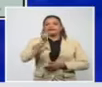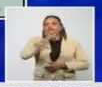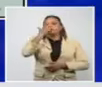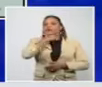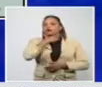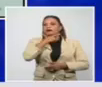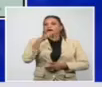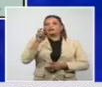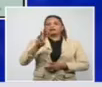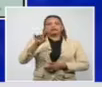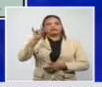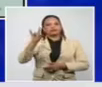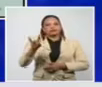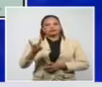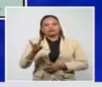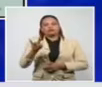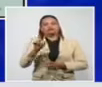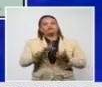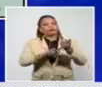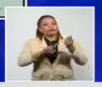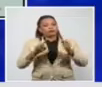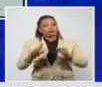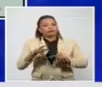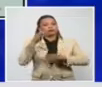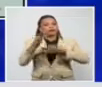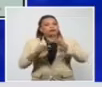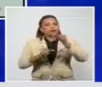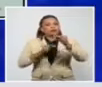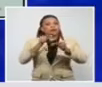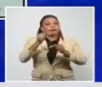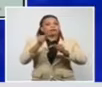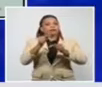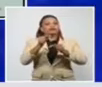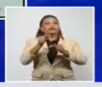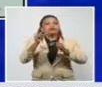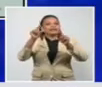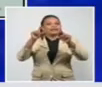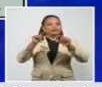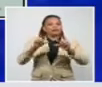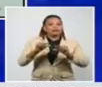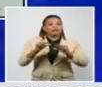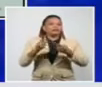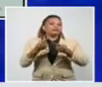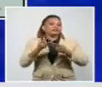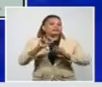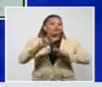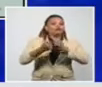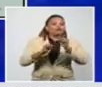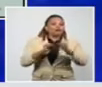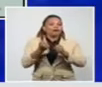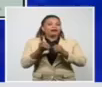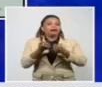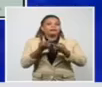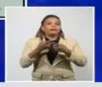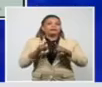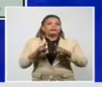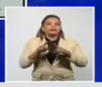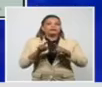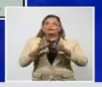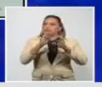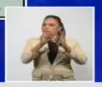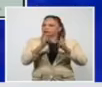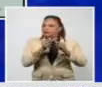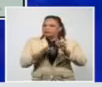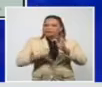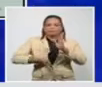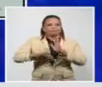de Ávila, que es una provincia que había ido logrando un control de la enfermedad con una cifra